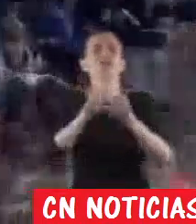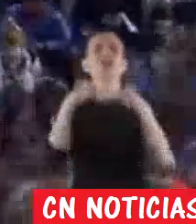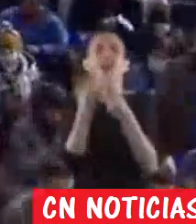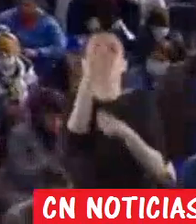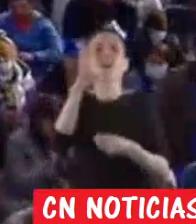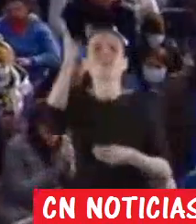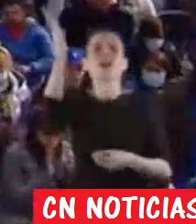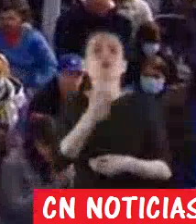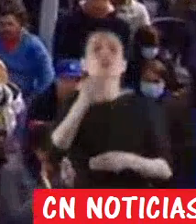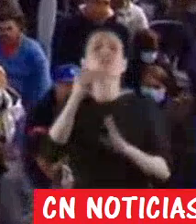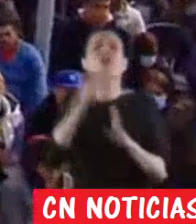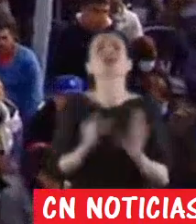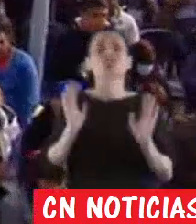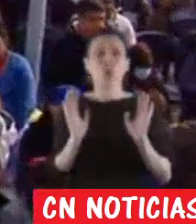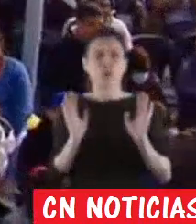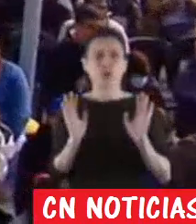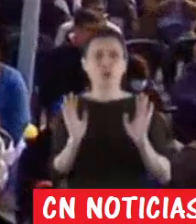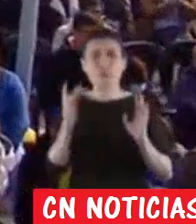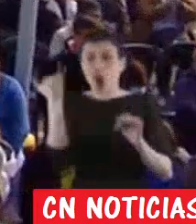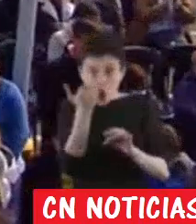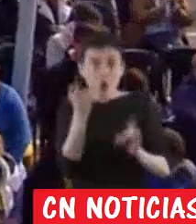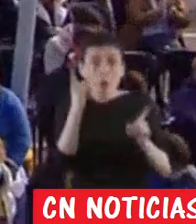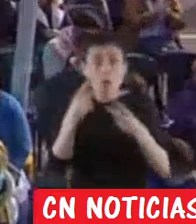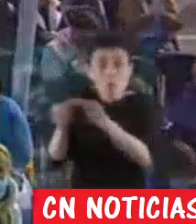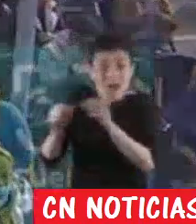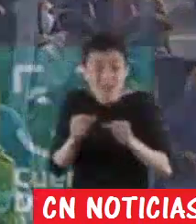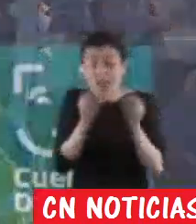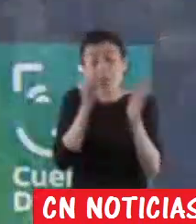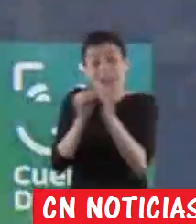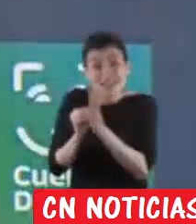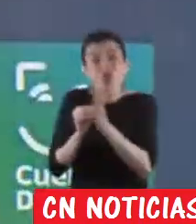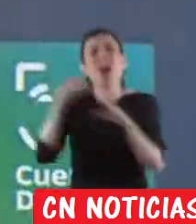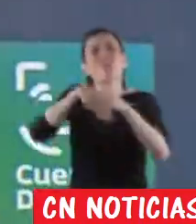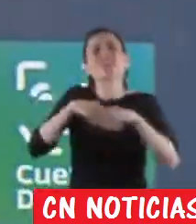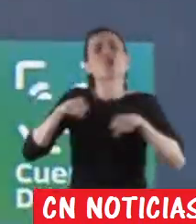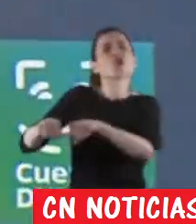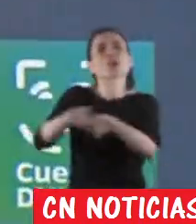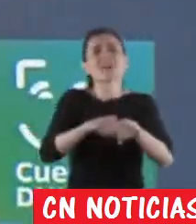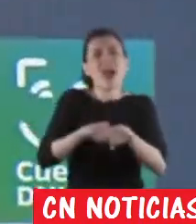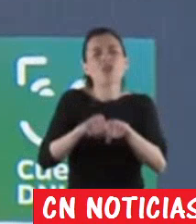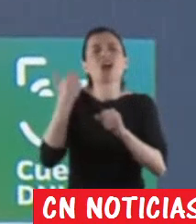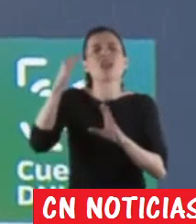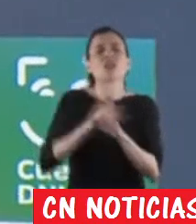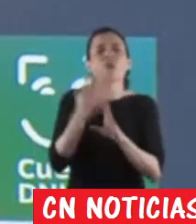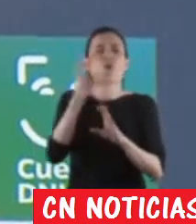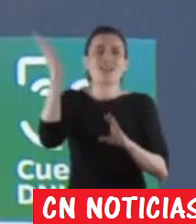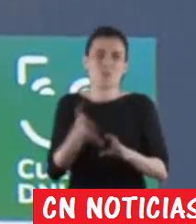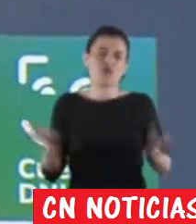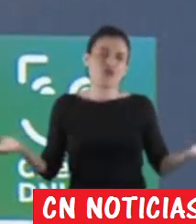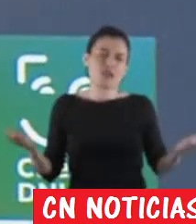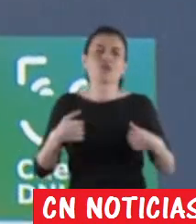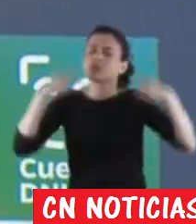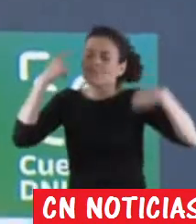descuento los jueves sobre los precios que decía Martín en los mercados bonaerenses. Así que, Alberto, creo que